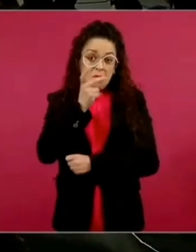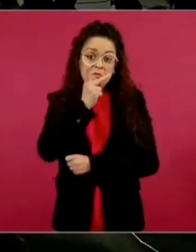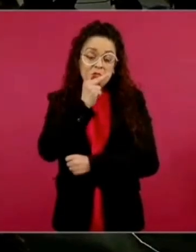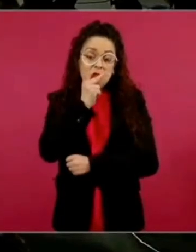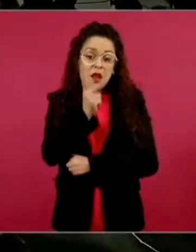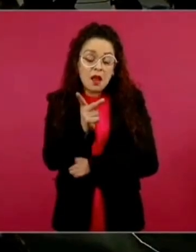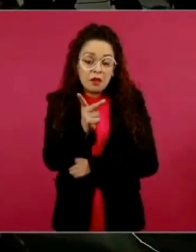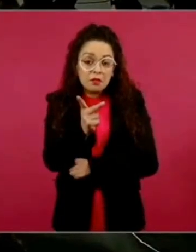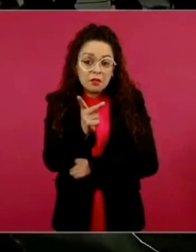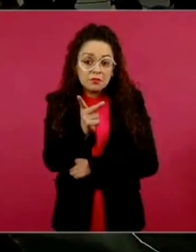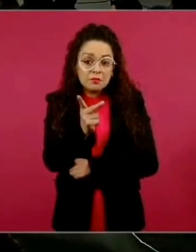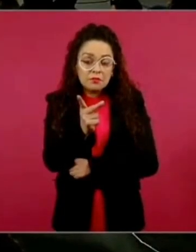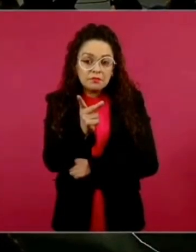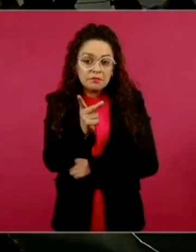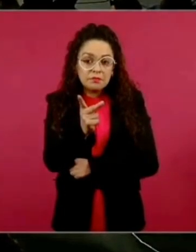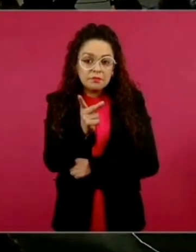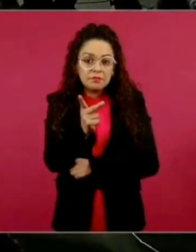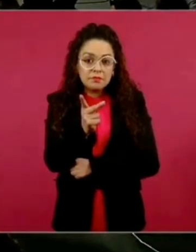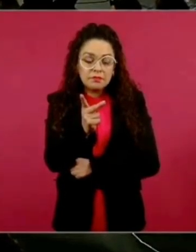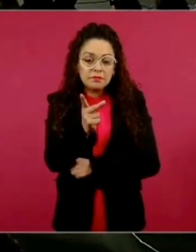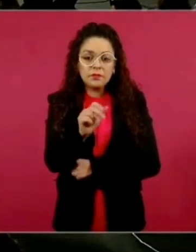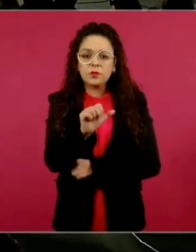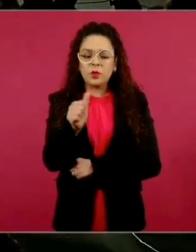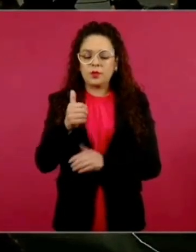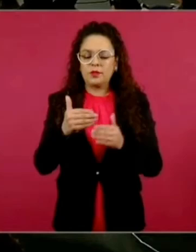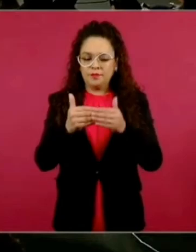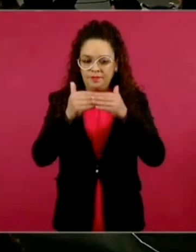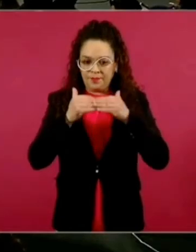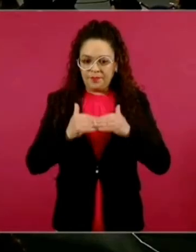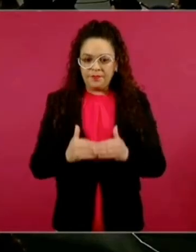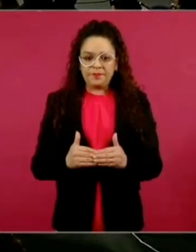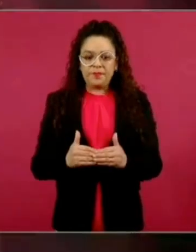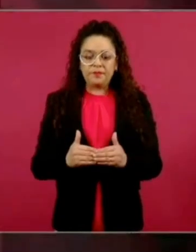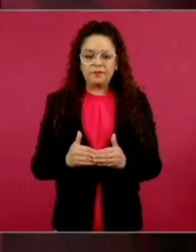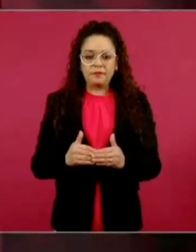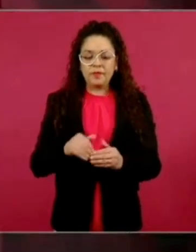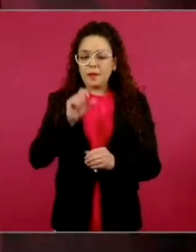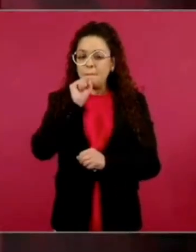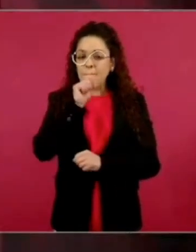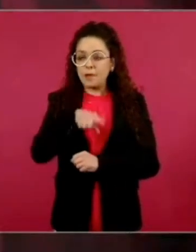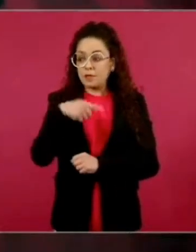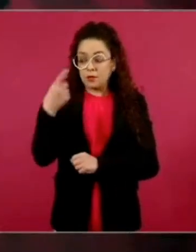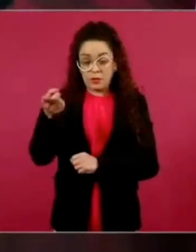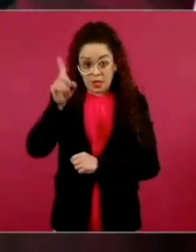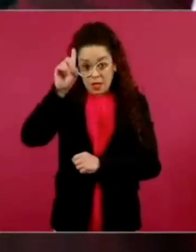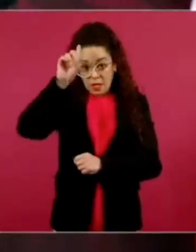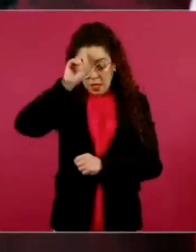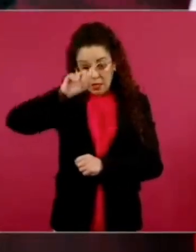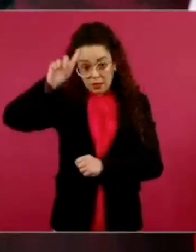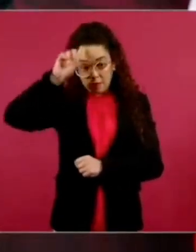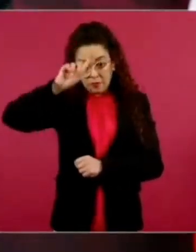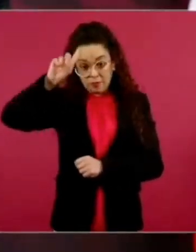Y también recomendaba que al retrógrada,